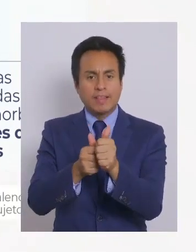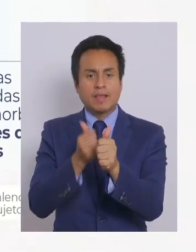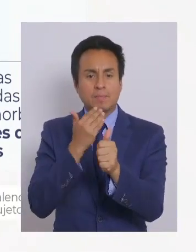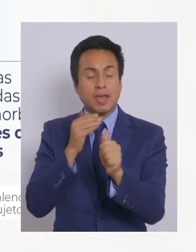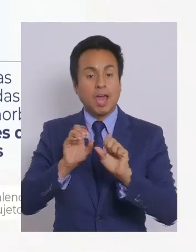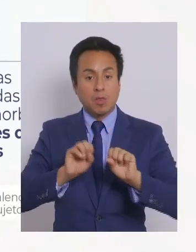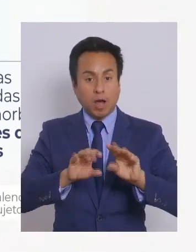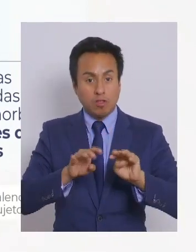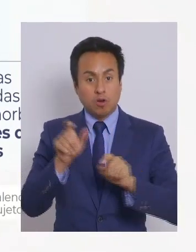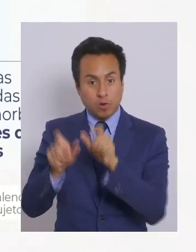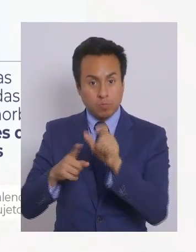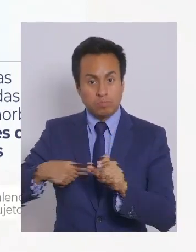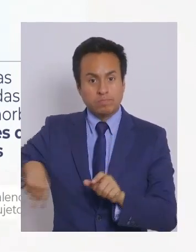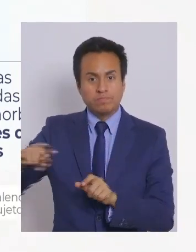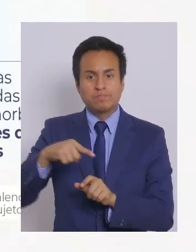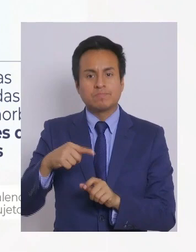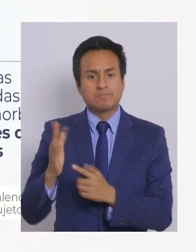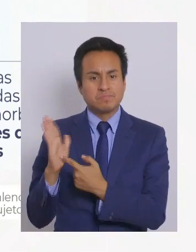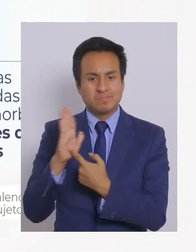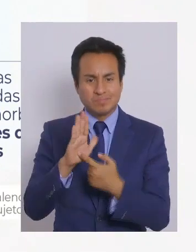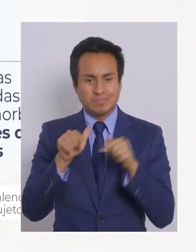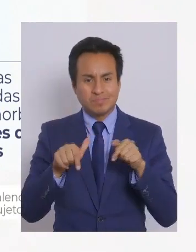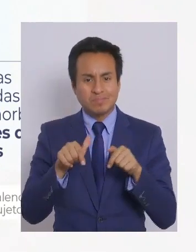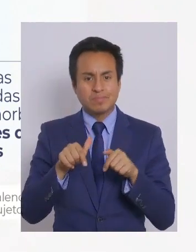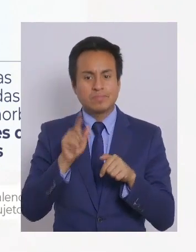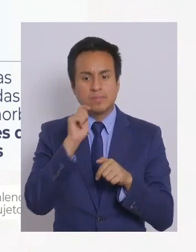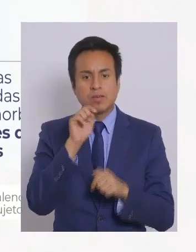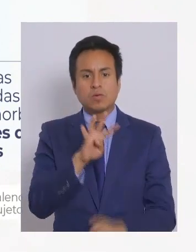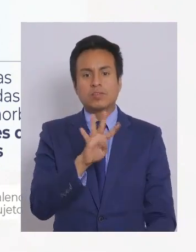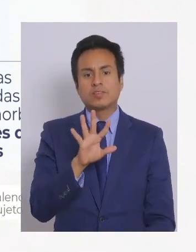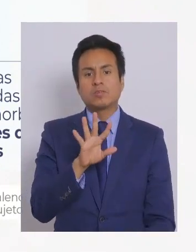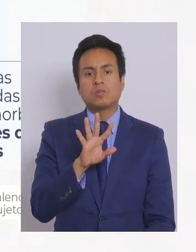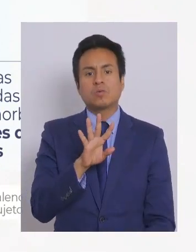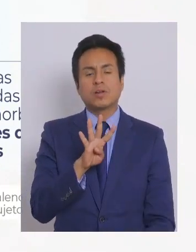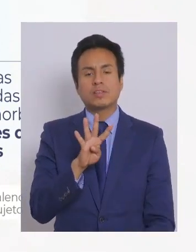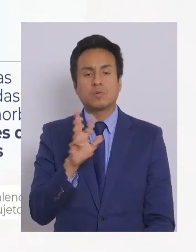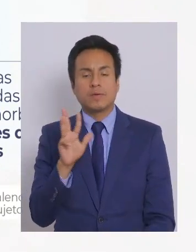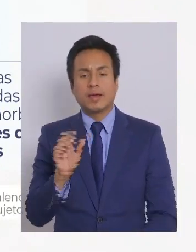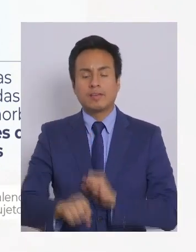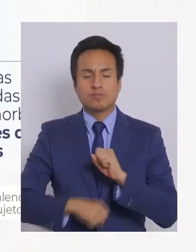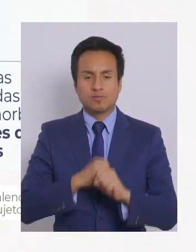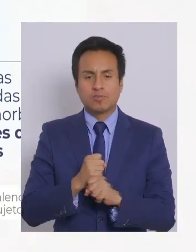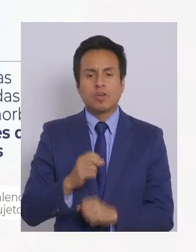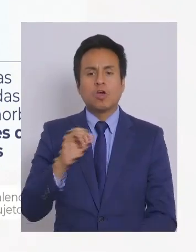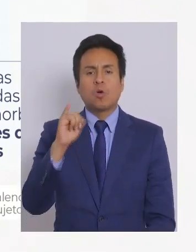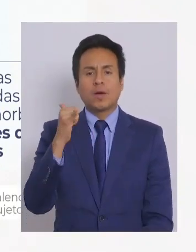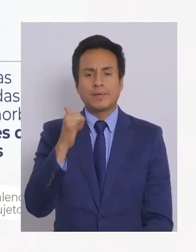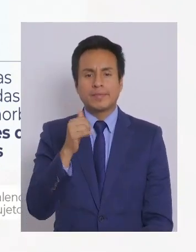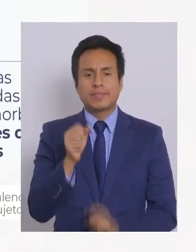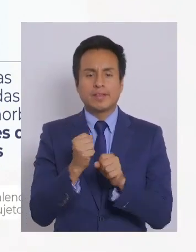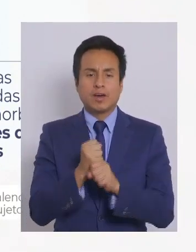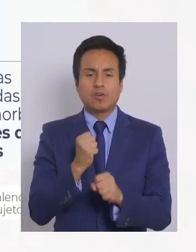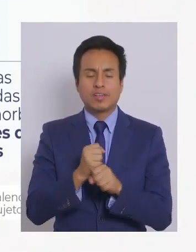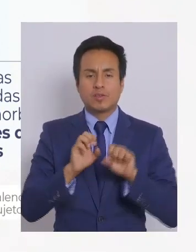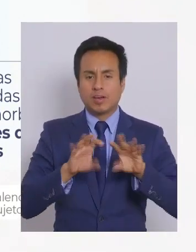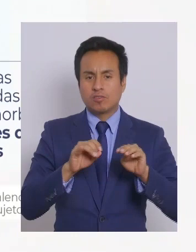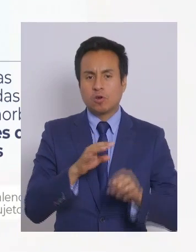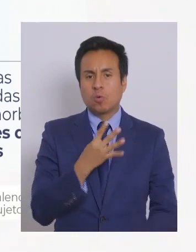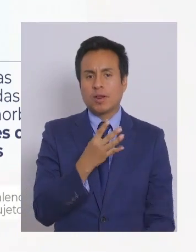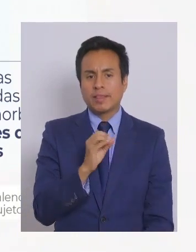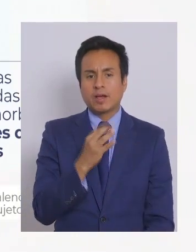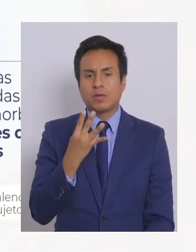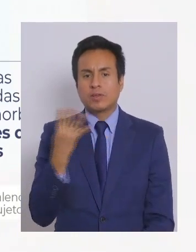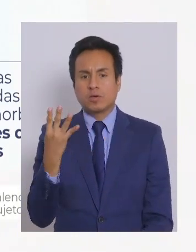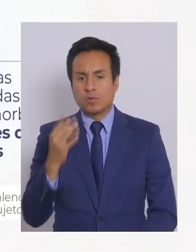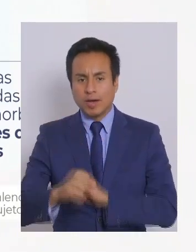de la educación me hicieron ver hoy día entre 45 y 49 jueves trabajadores de la educación entre 40 y